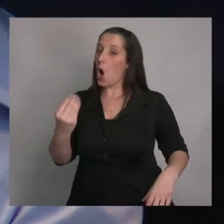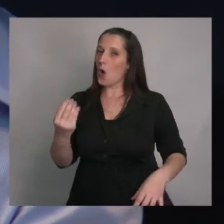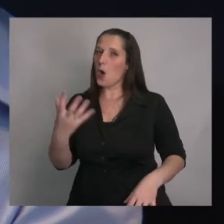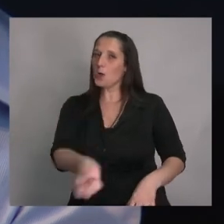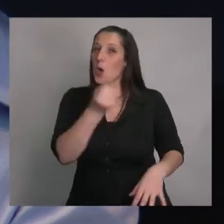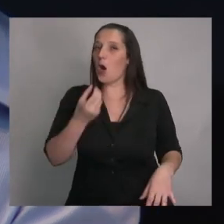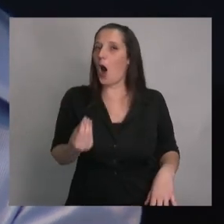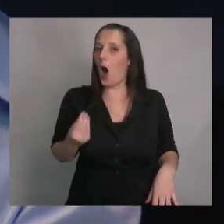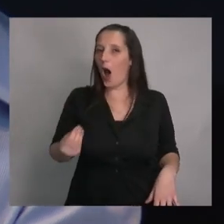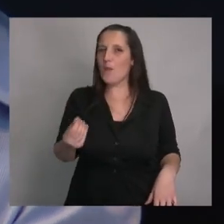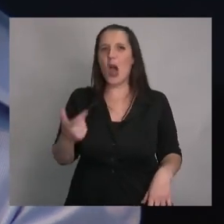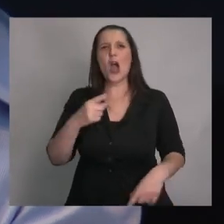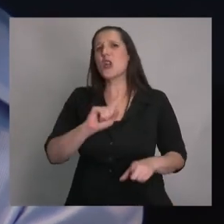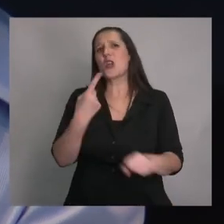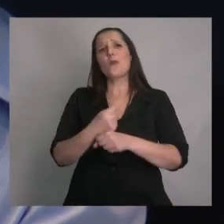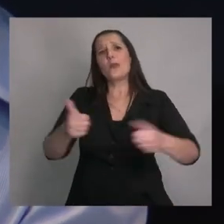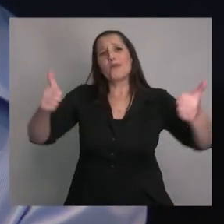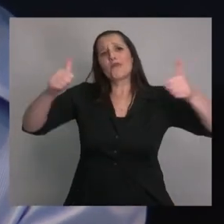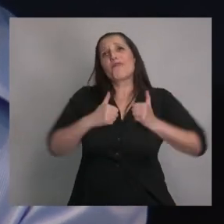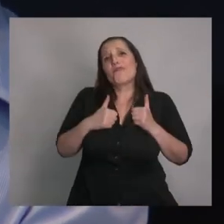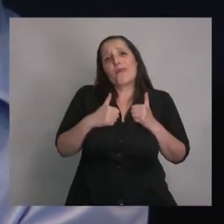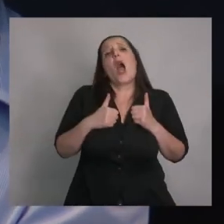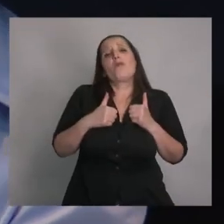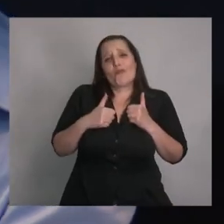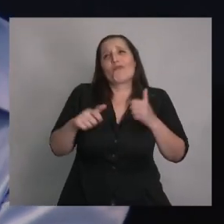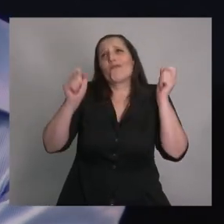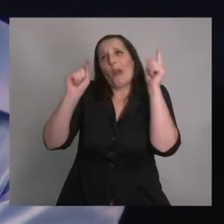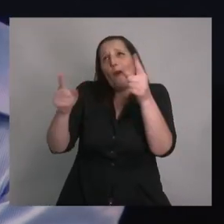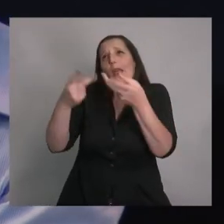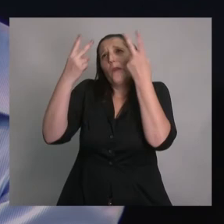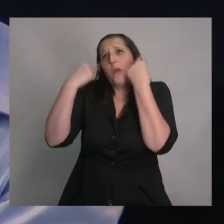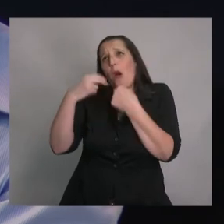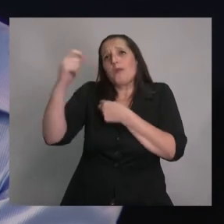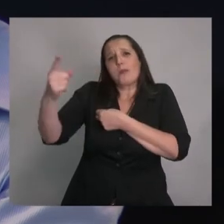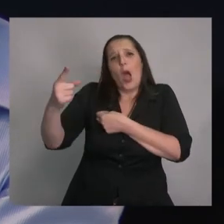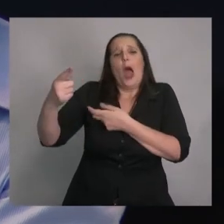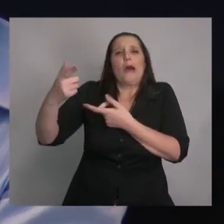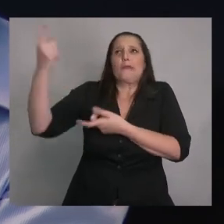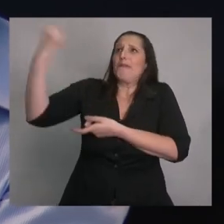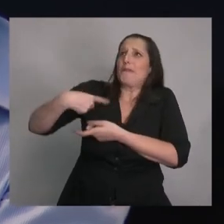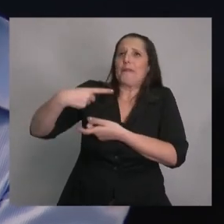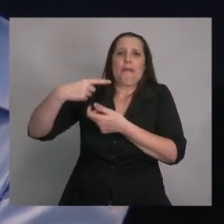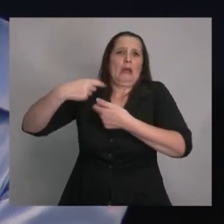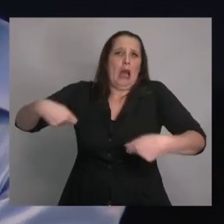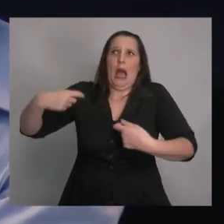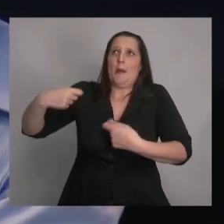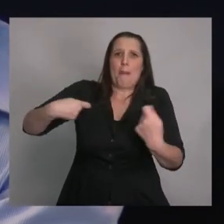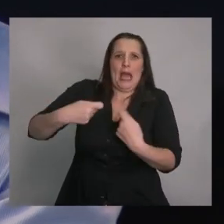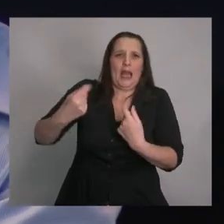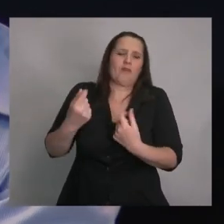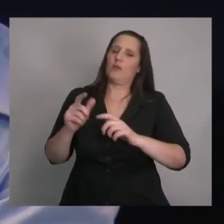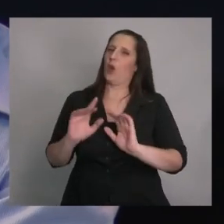esta política neoliberal de opresión de sometimiento así que compañeros y